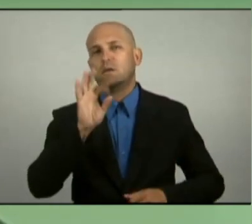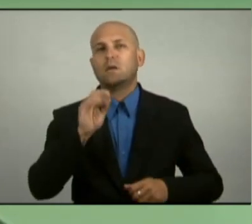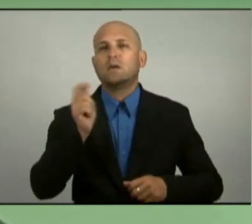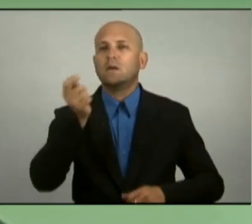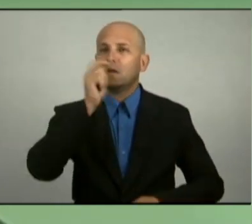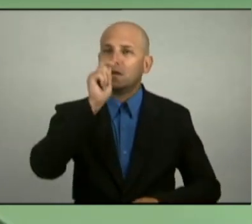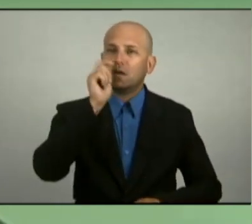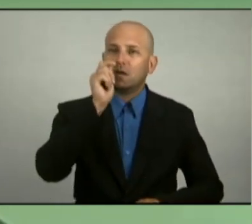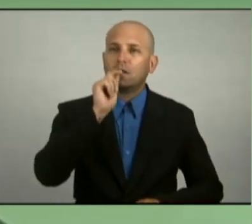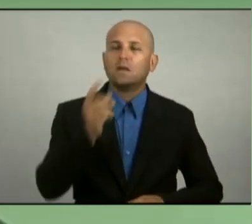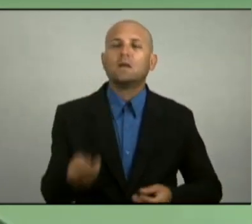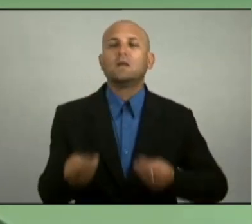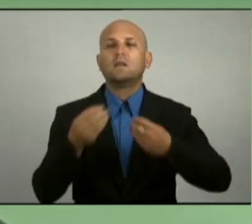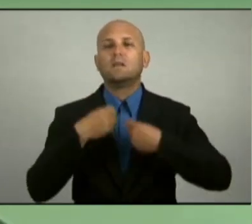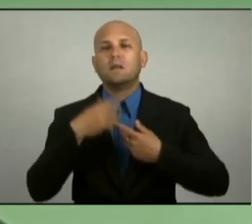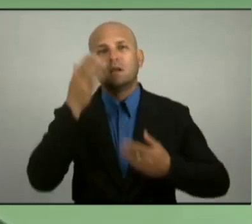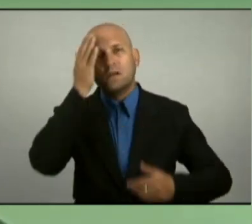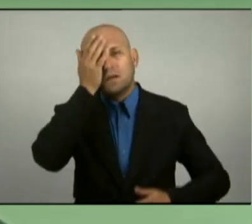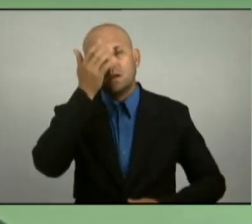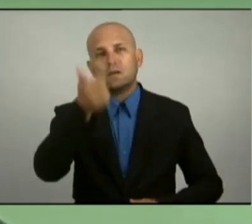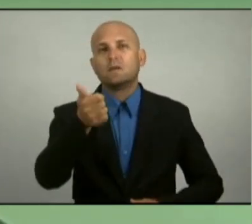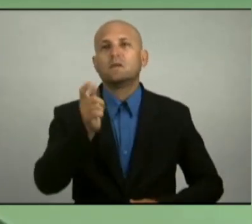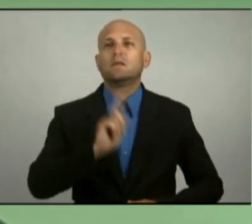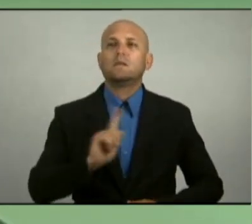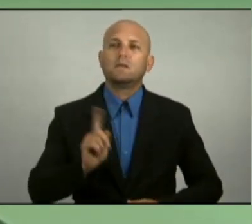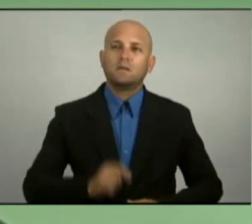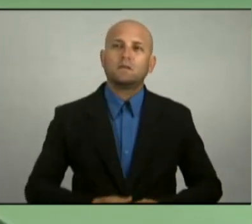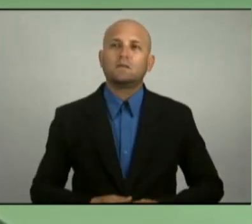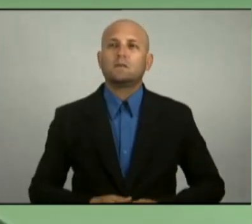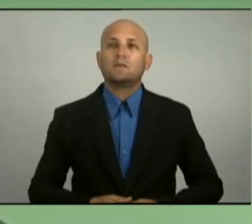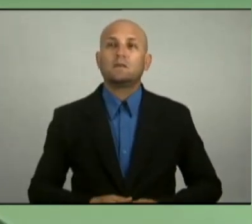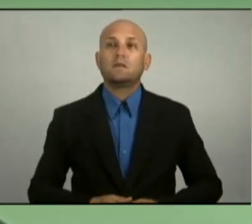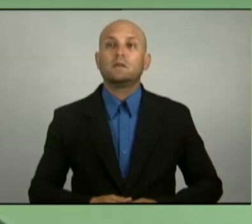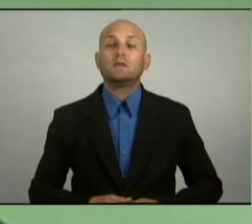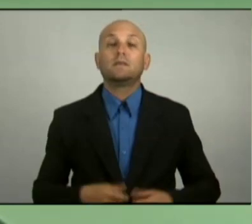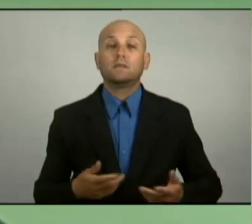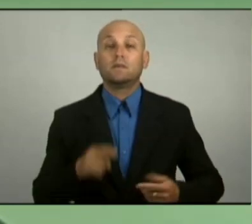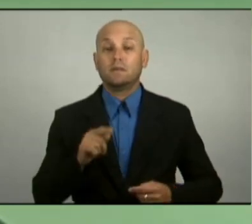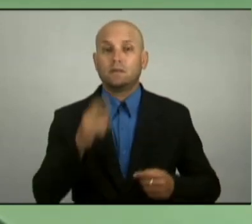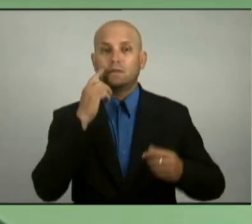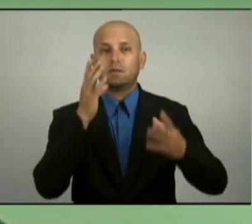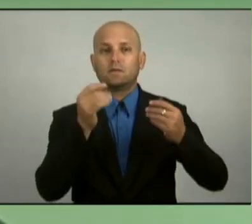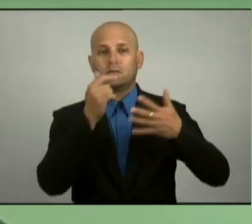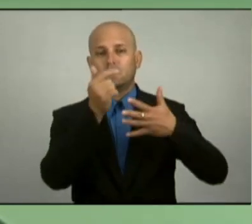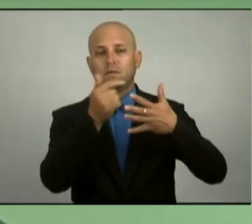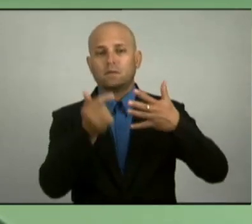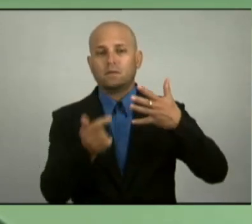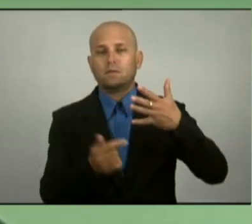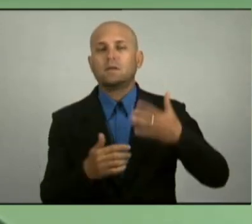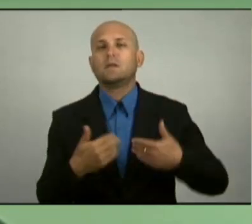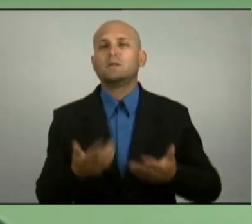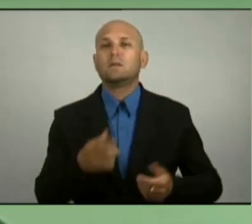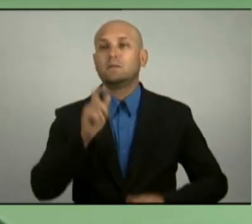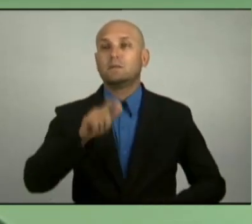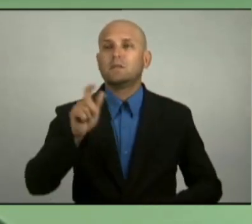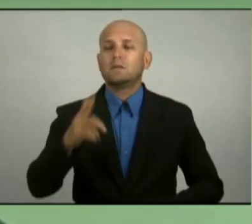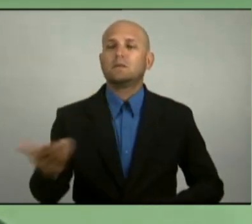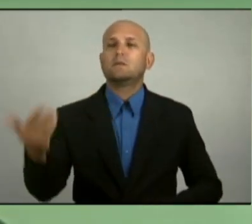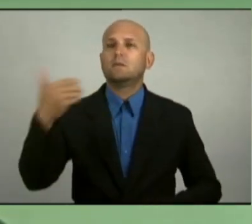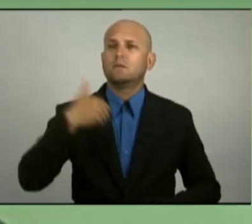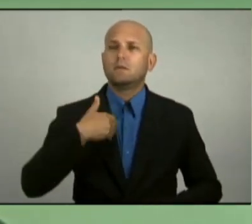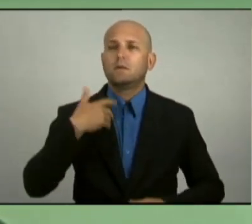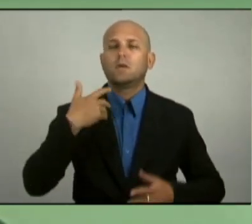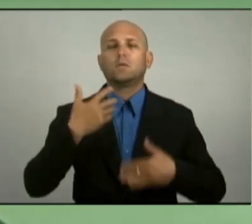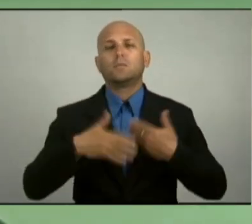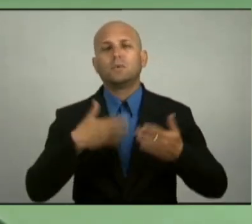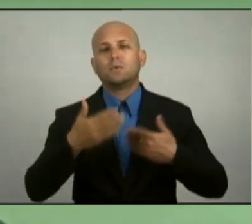que esto también puede provocar trastornos del sueño y entonces dentro de estas entidades pues las personas Generalmente van a la consulta por estos